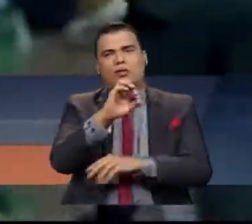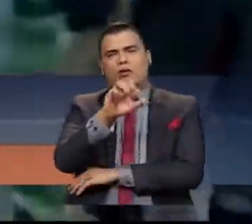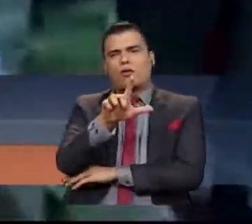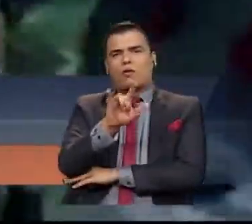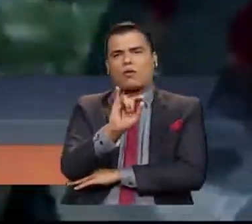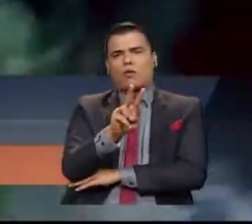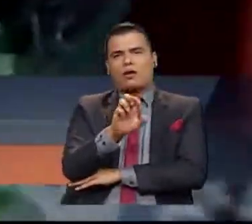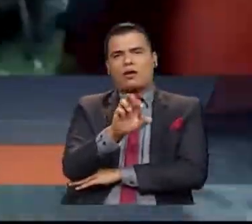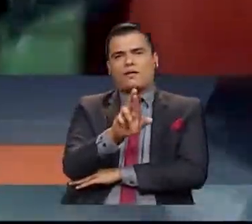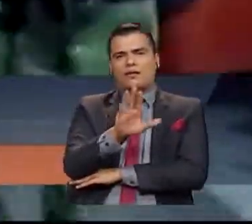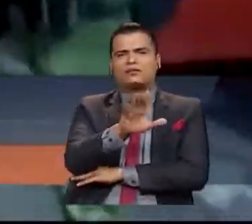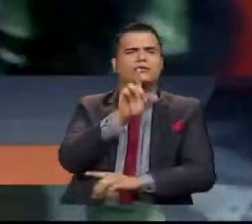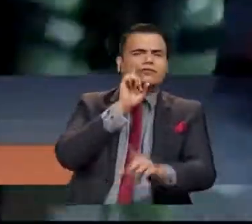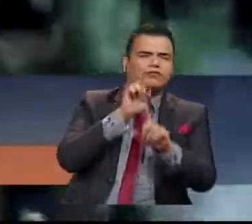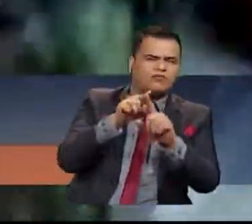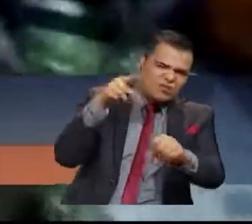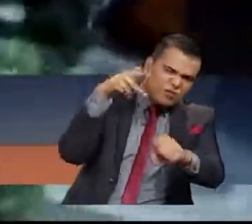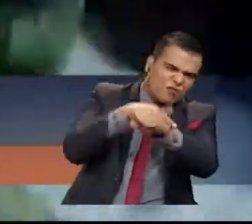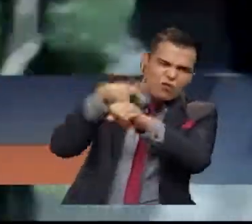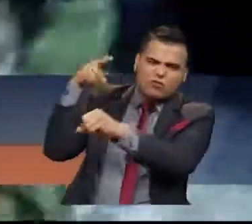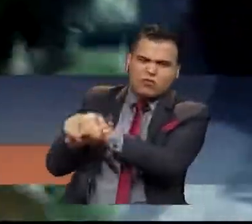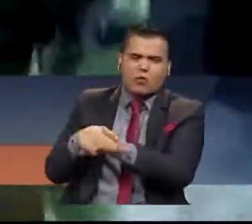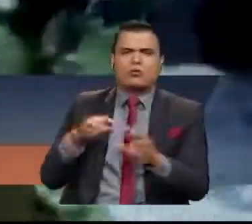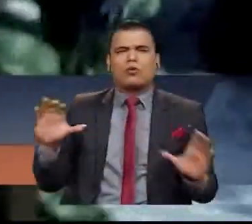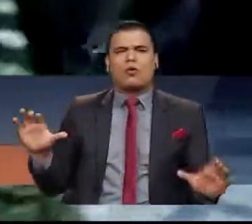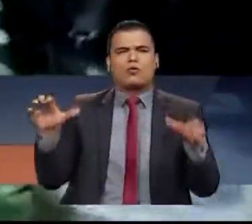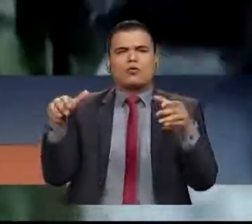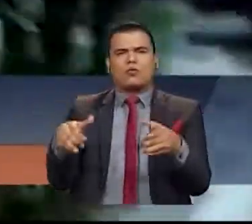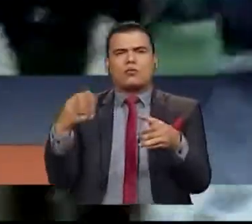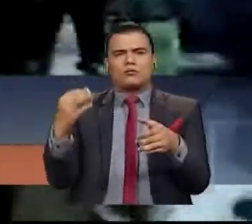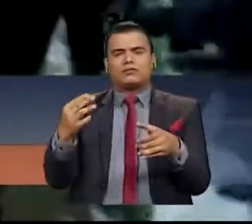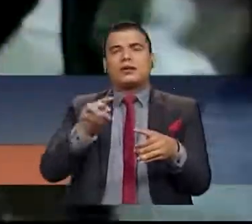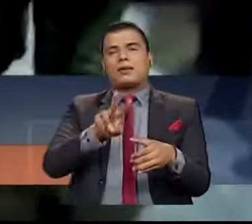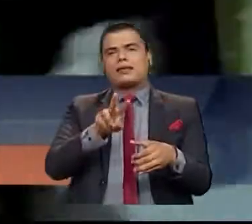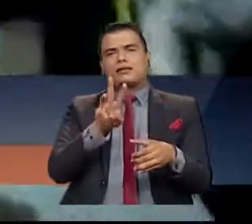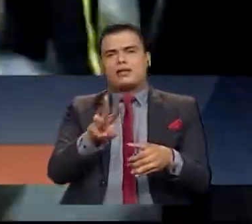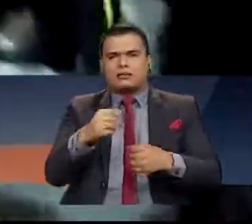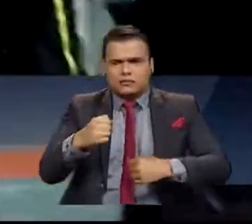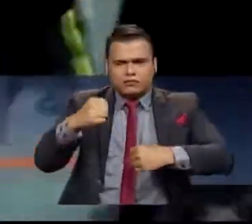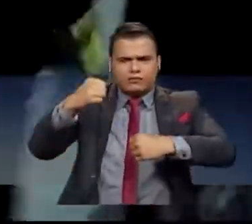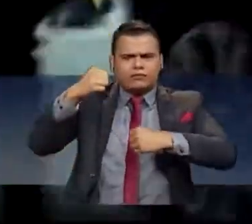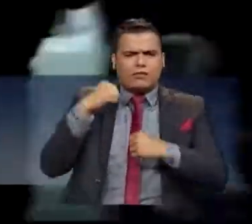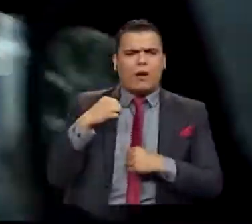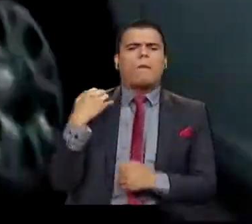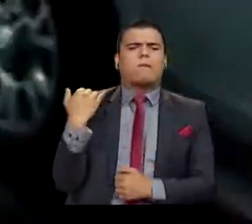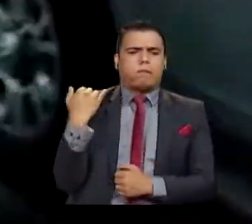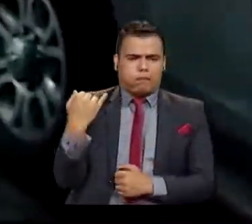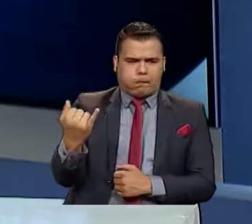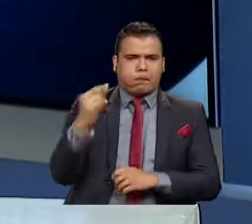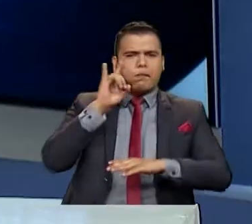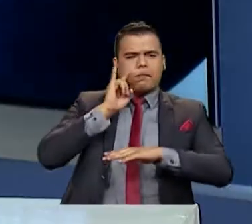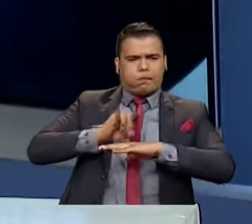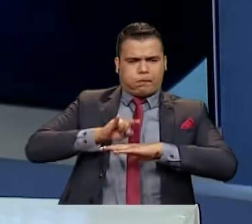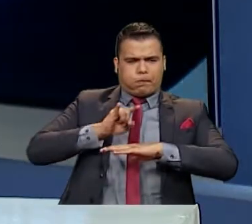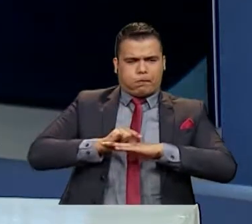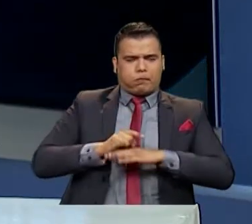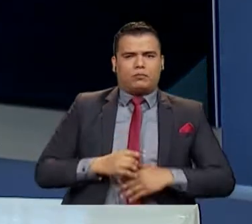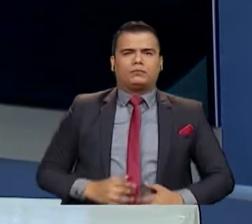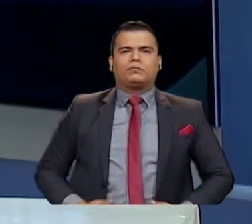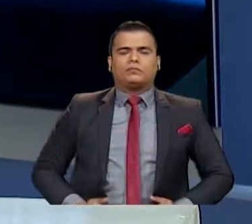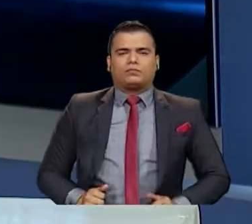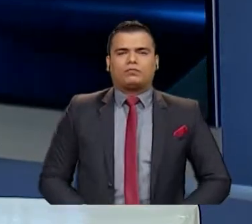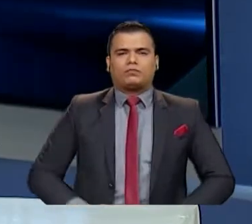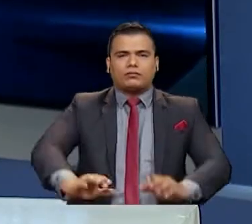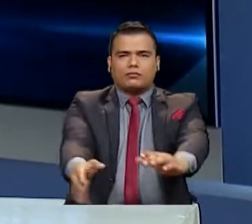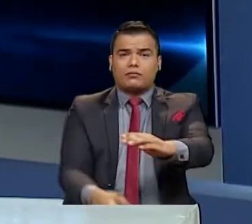Sinisterra para atentar contra las tropas de la 23ª Brigada que adelantan operaciones en el sector. Seguimos en